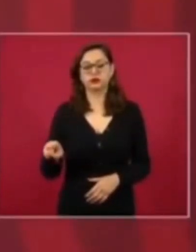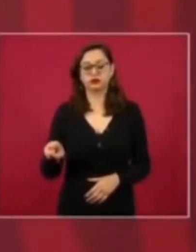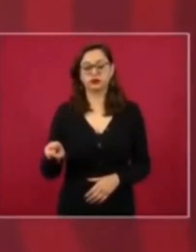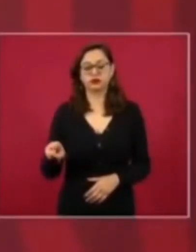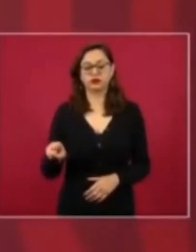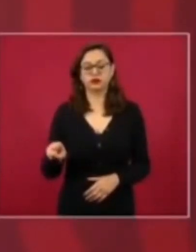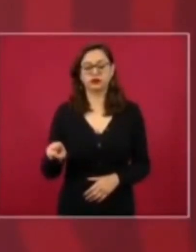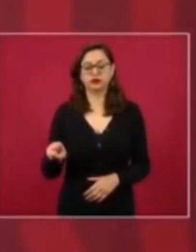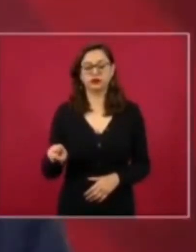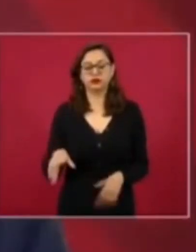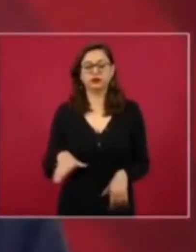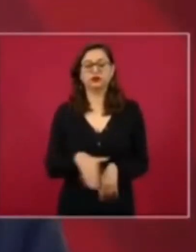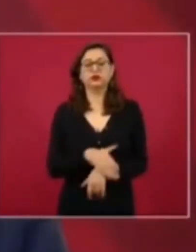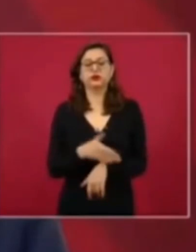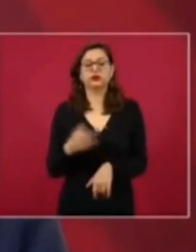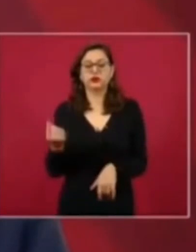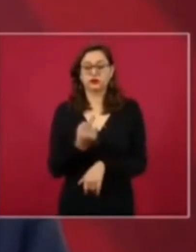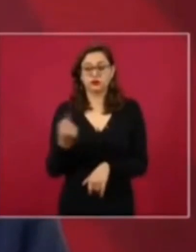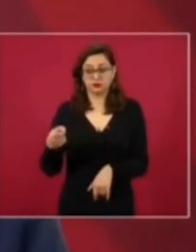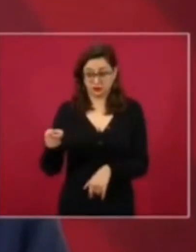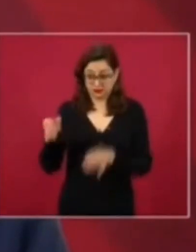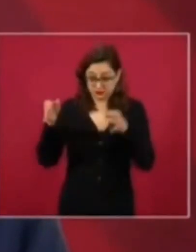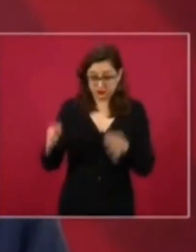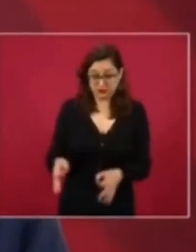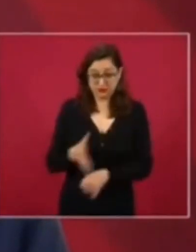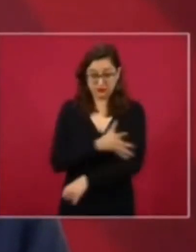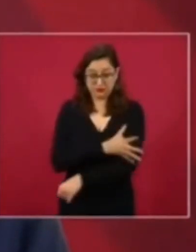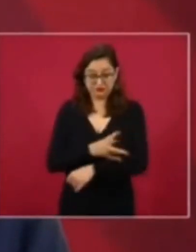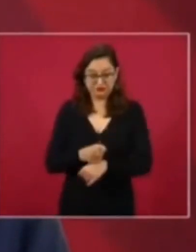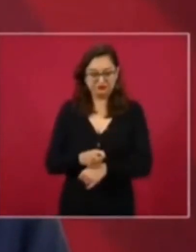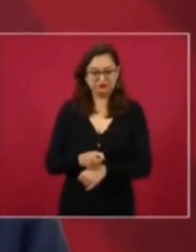porque es chueco.